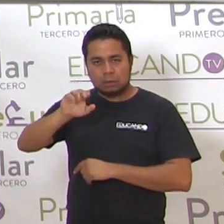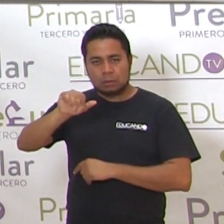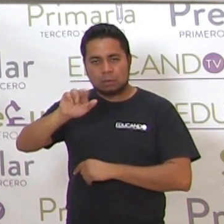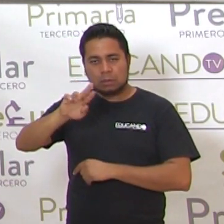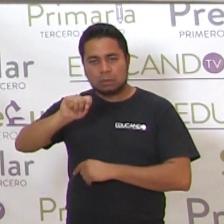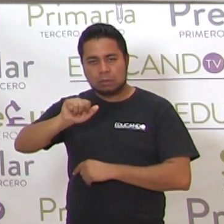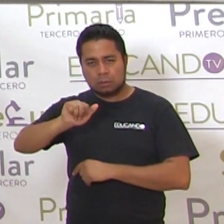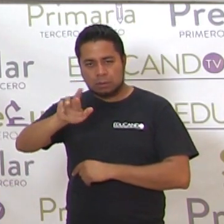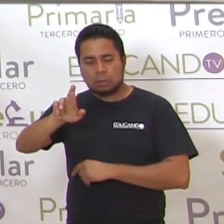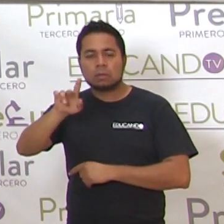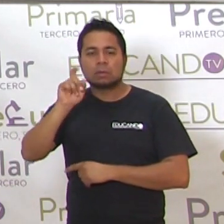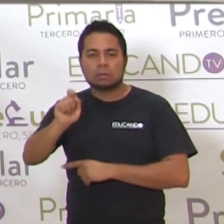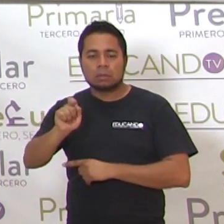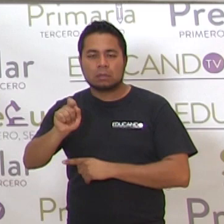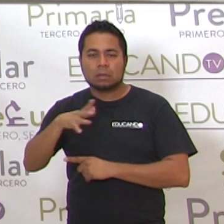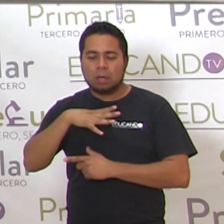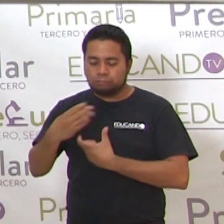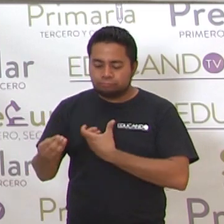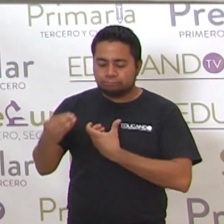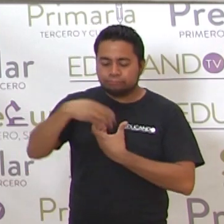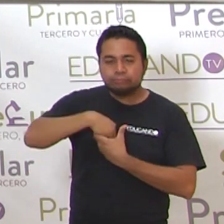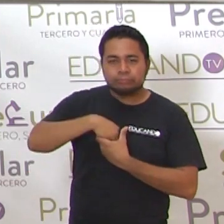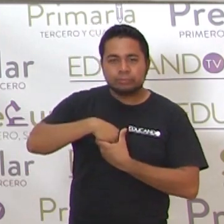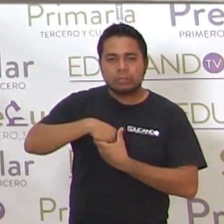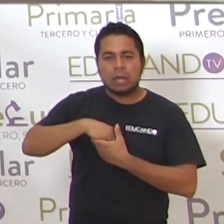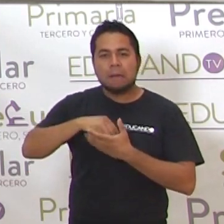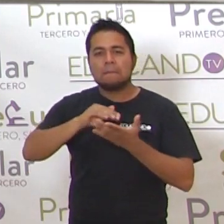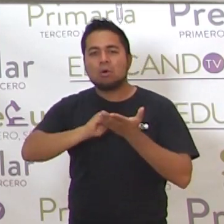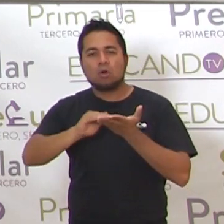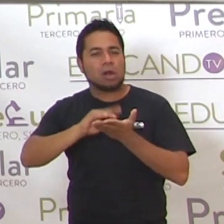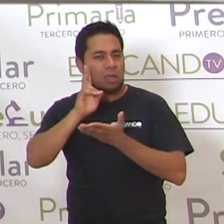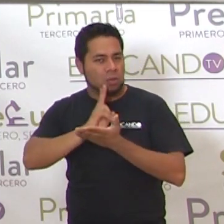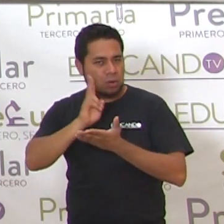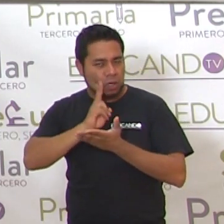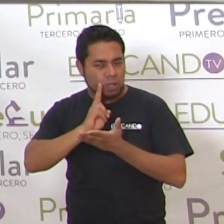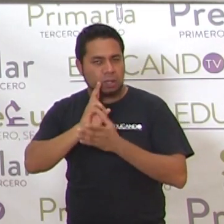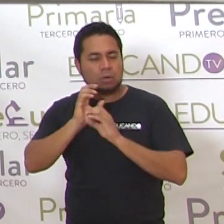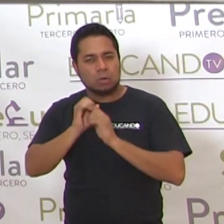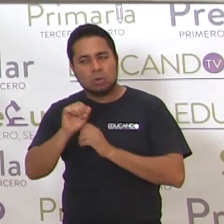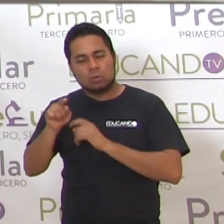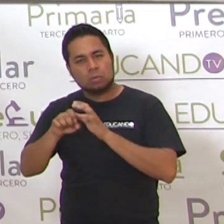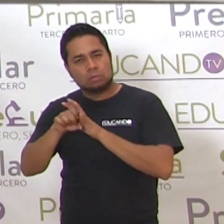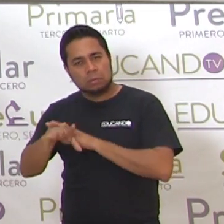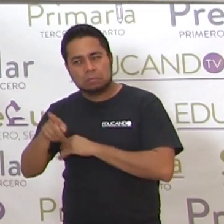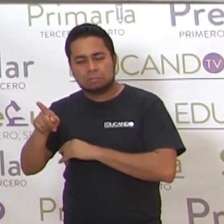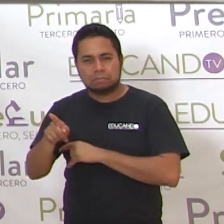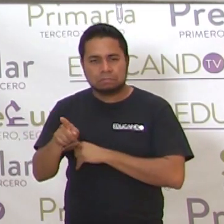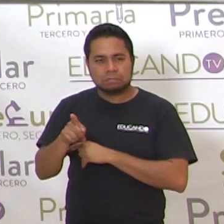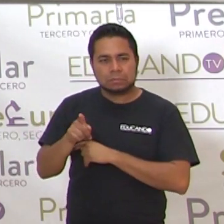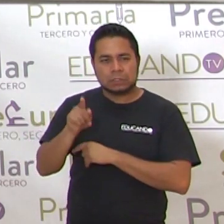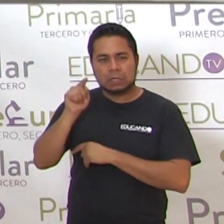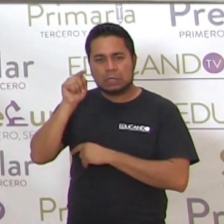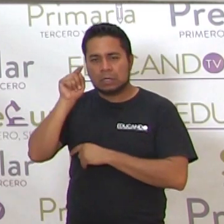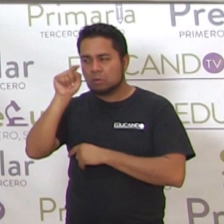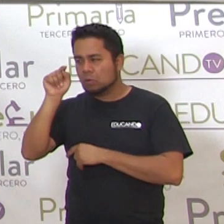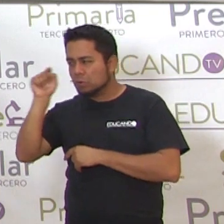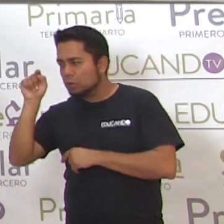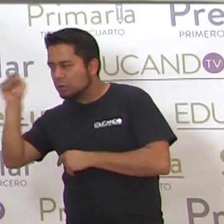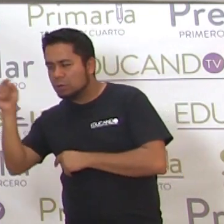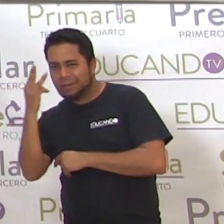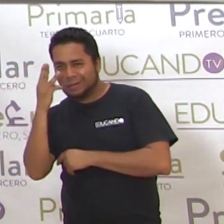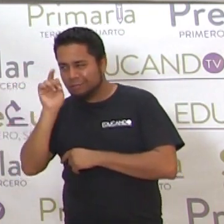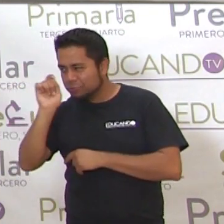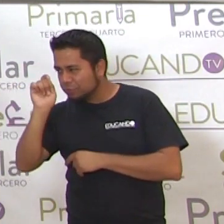se van a entrar a lo que es borradores o cuando tú le aprietes estos tres puntos suspensivos